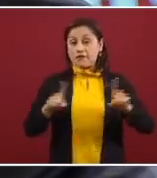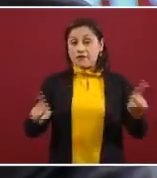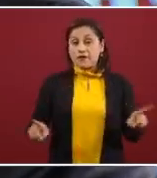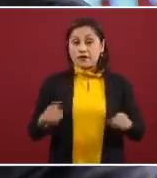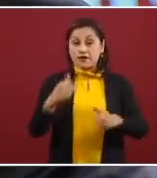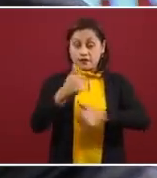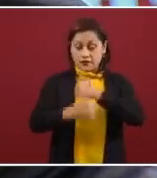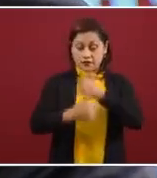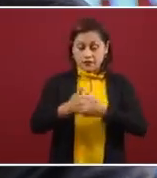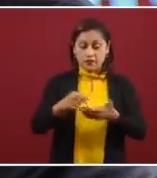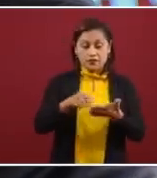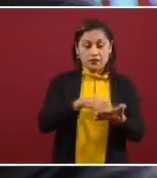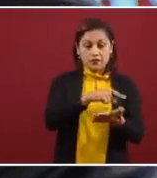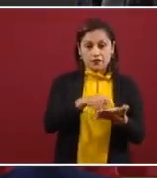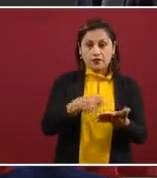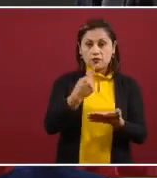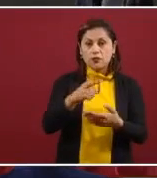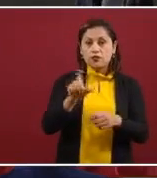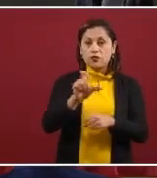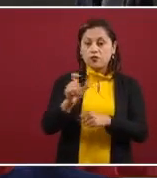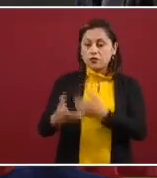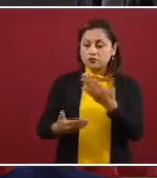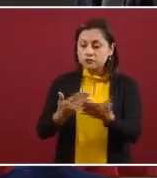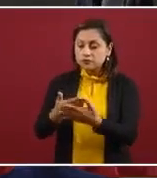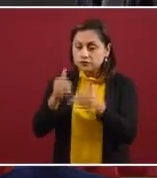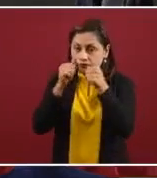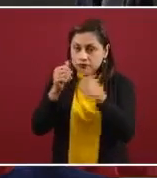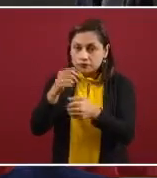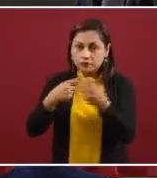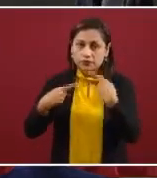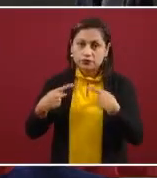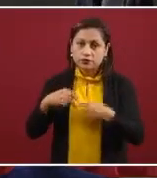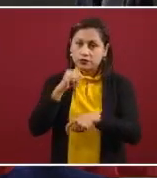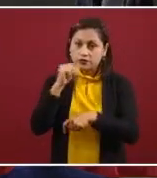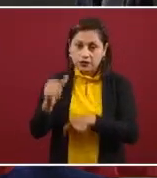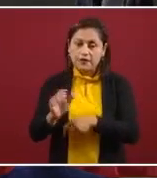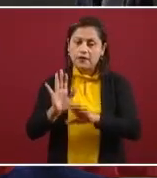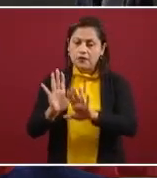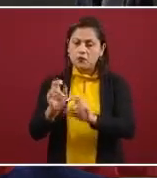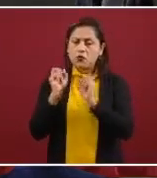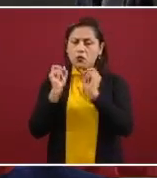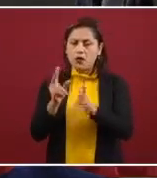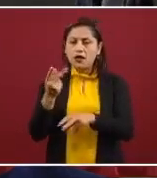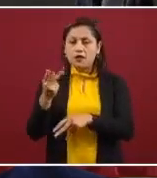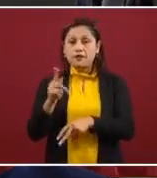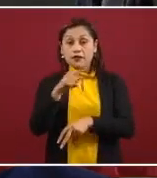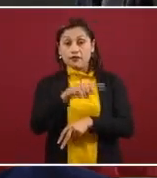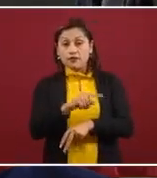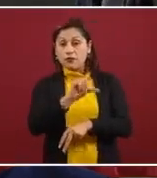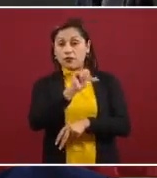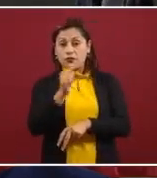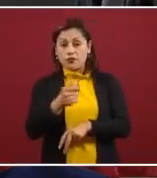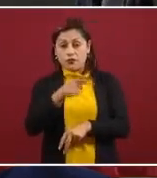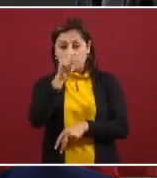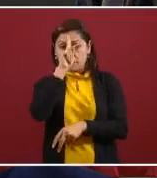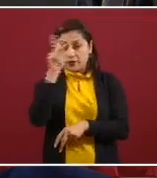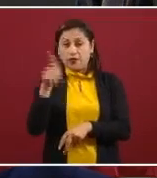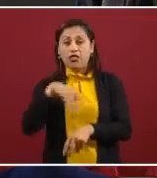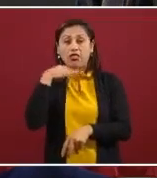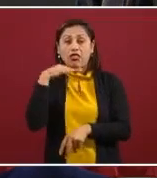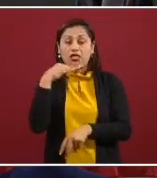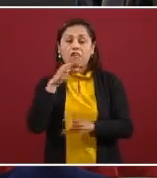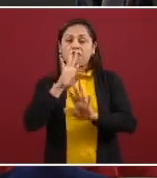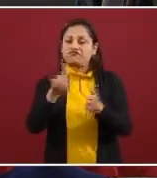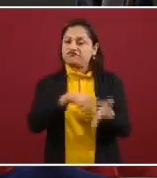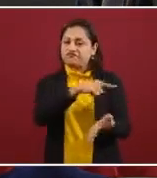con una tachita, y otra cosa es pasarse de rosca y ser delincuentes. Por eso tienen doble tacha. En el